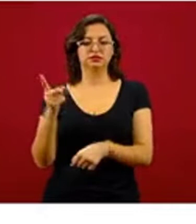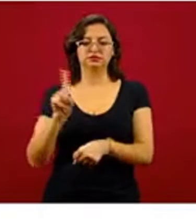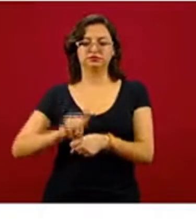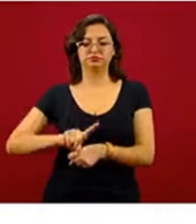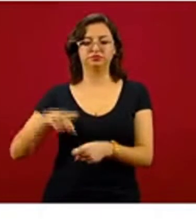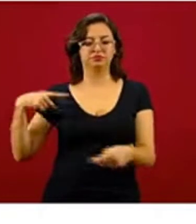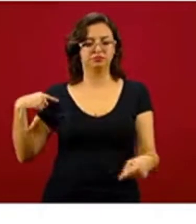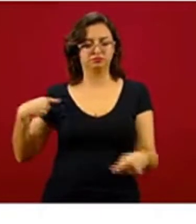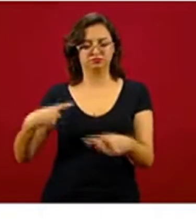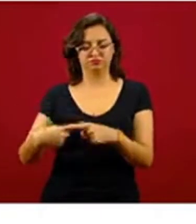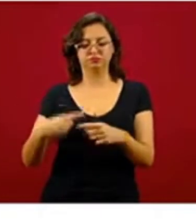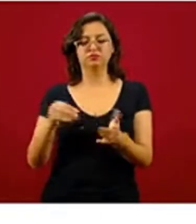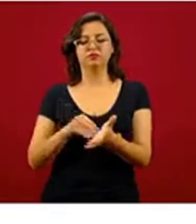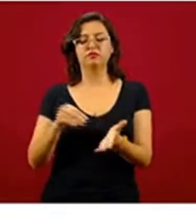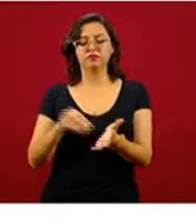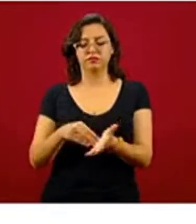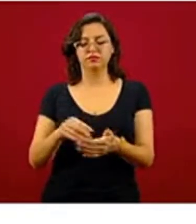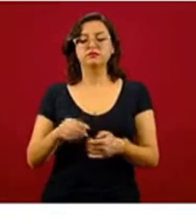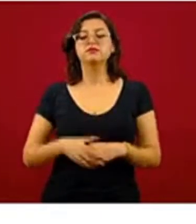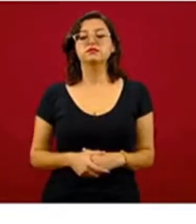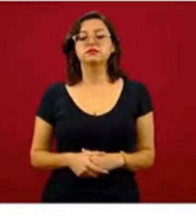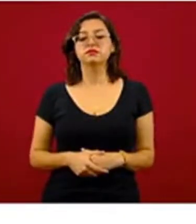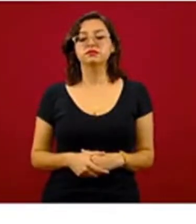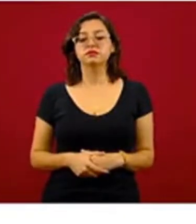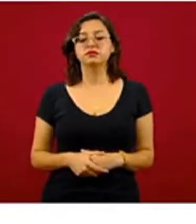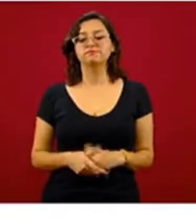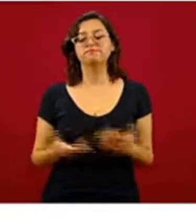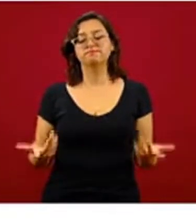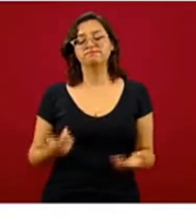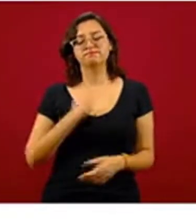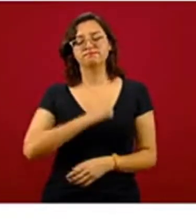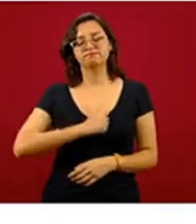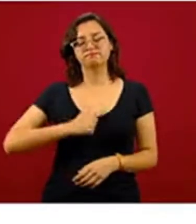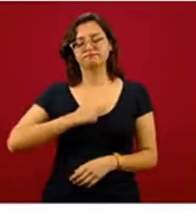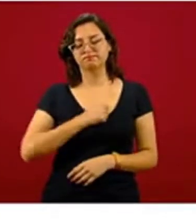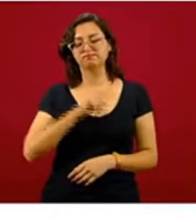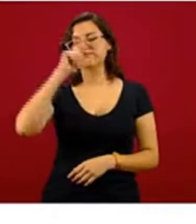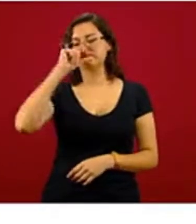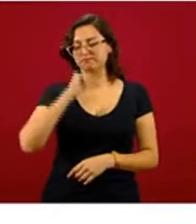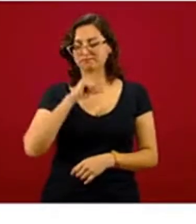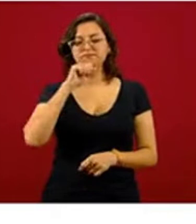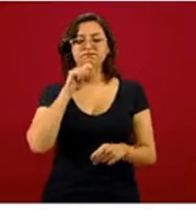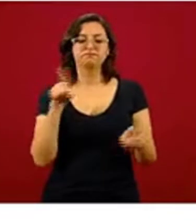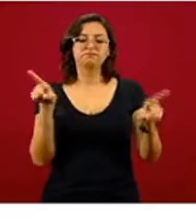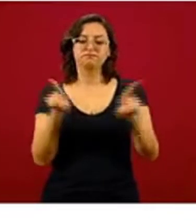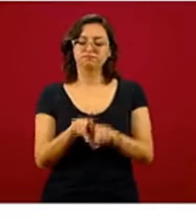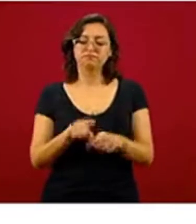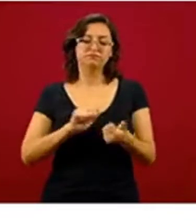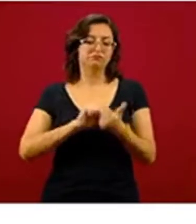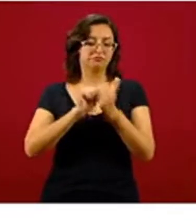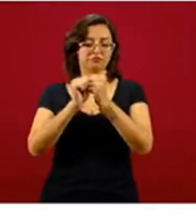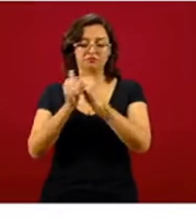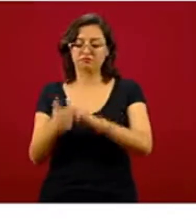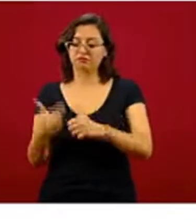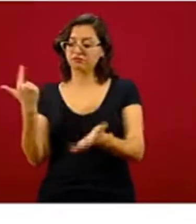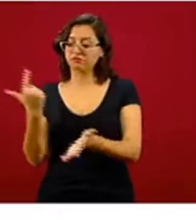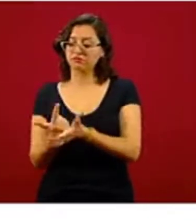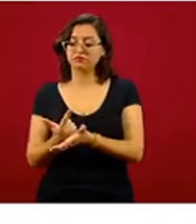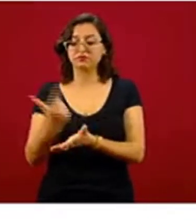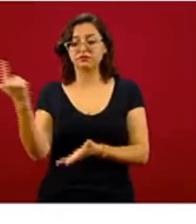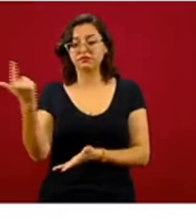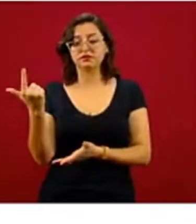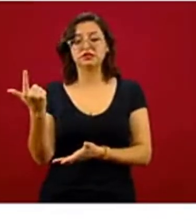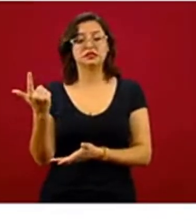activa en México. Así también, lamentablemente, producto de las complicaciones y de una evolución tórpida